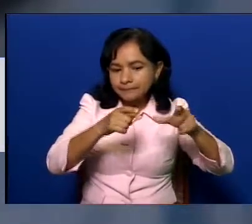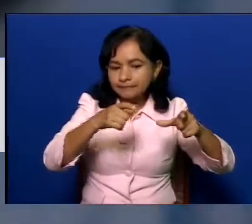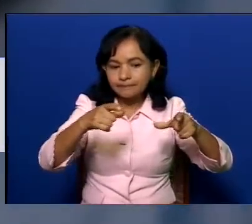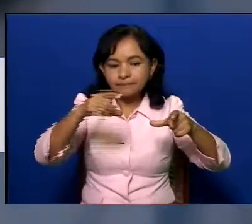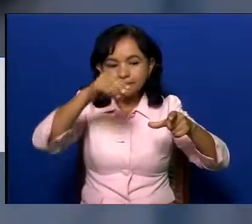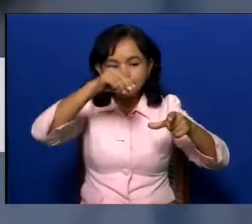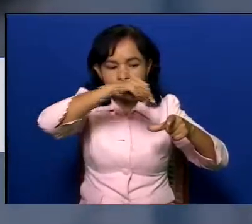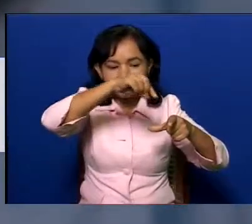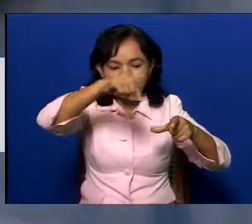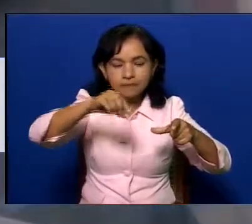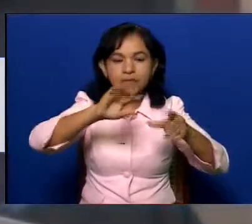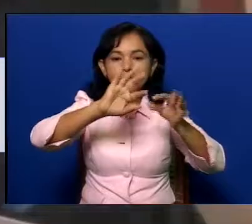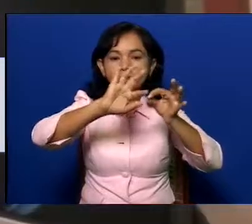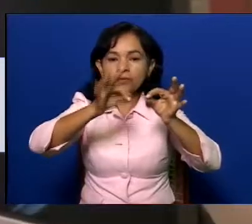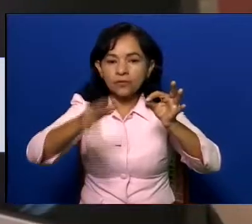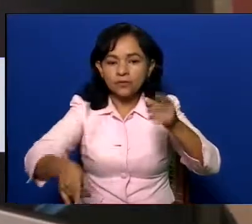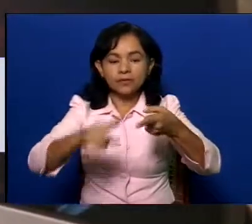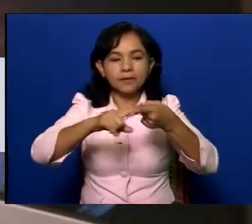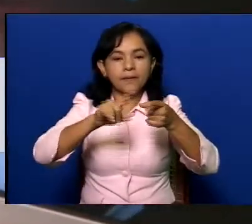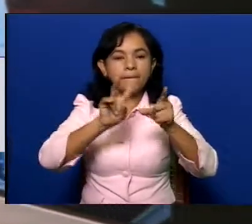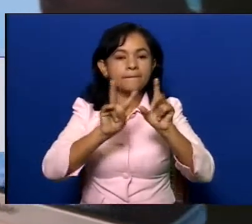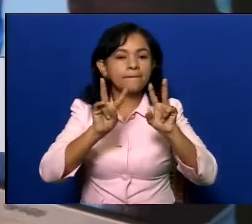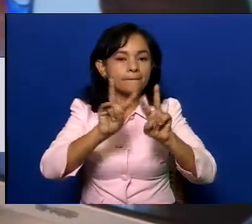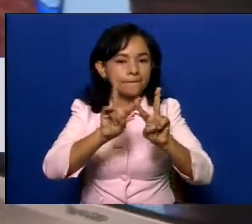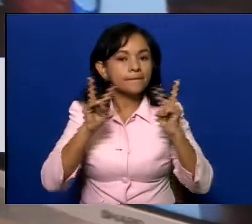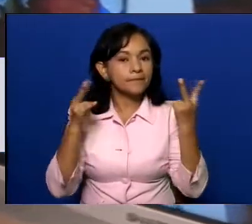de comer fruta, verdura